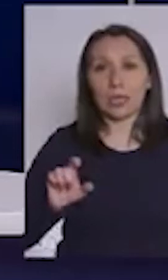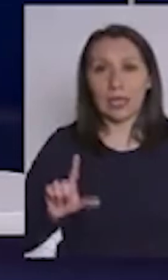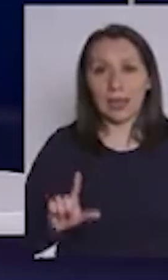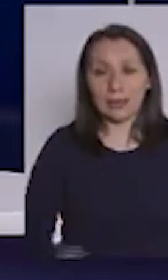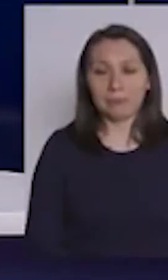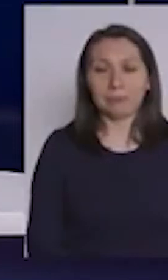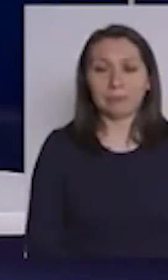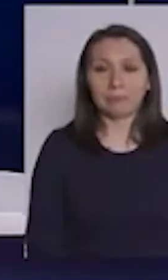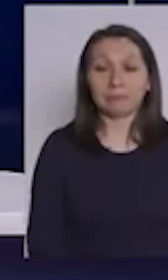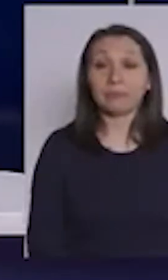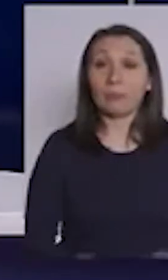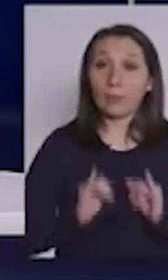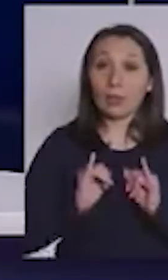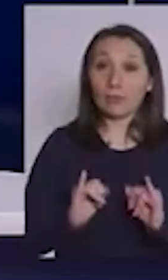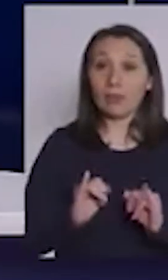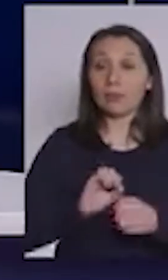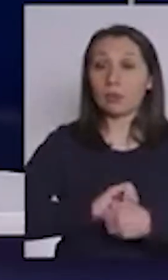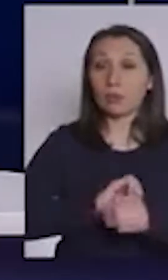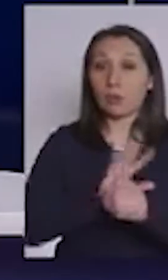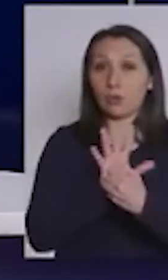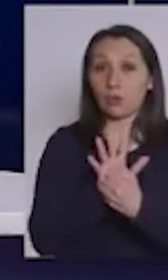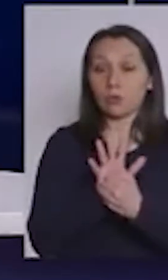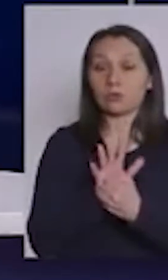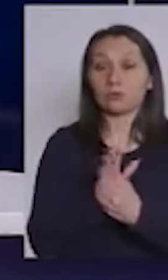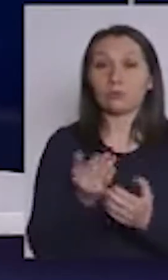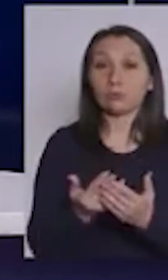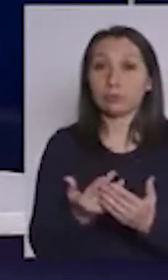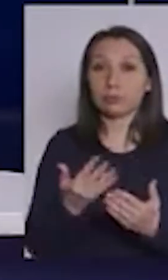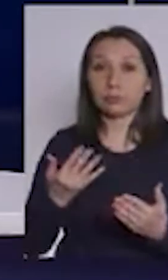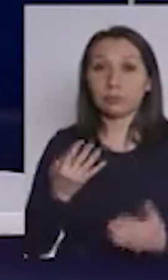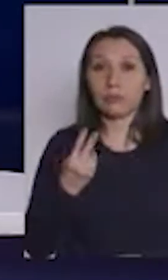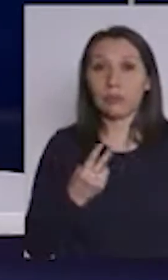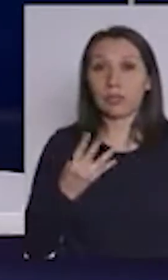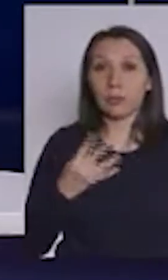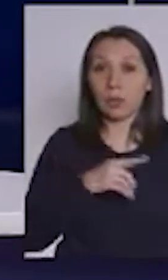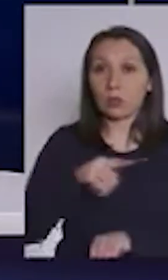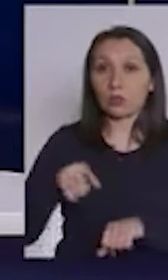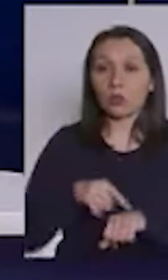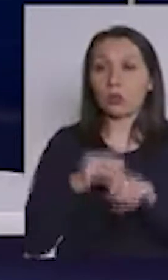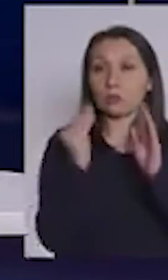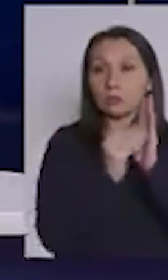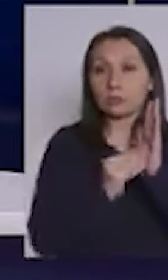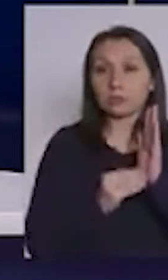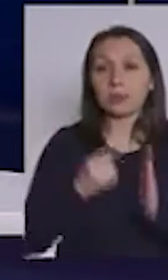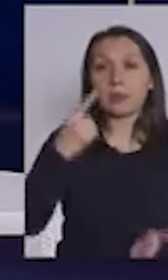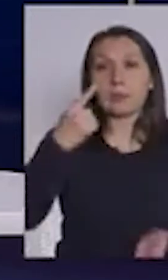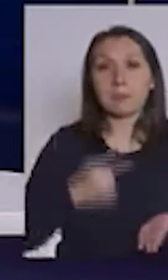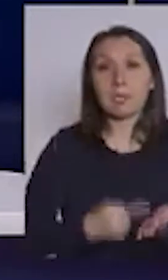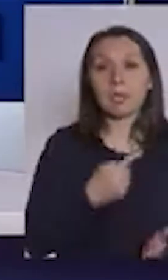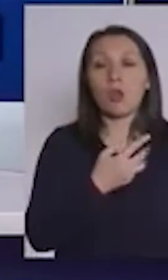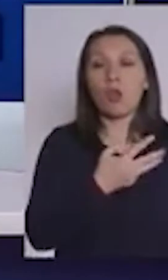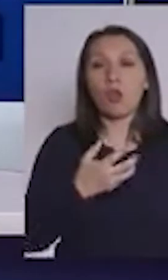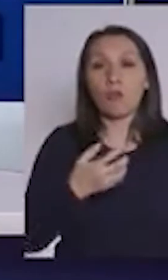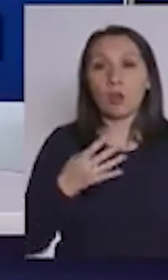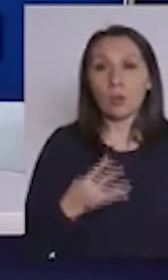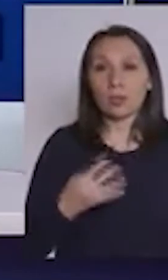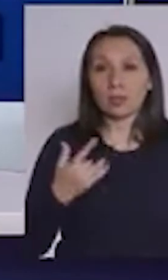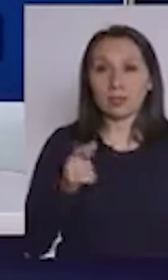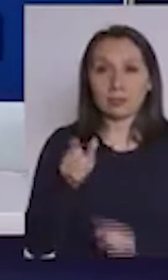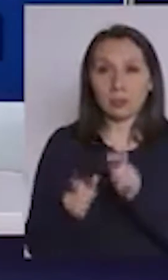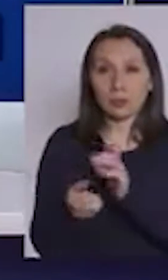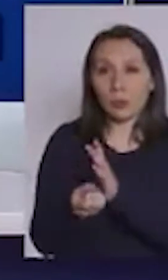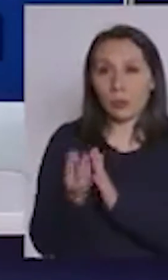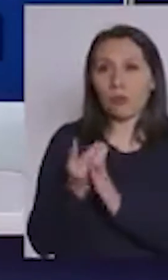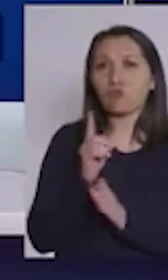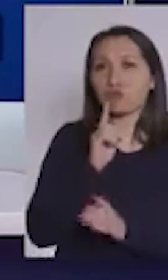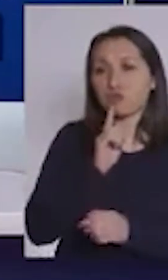en cuanto al reporte diario de coronavirus durante las últimas 24 horas se registraron 1947 casos nuevos